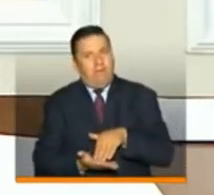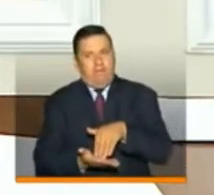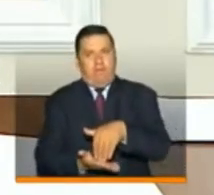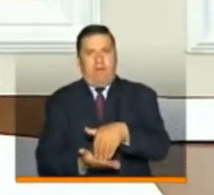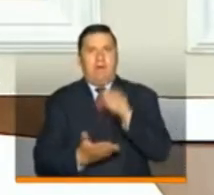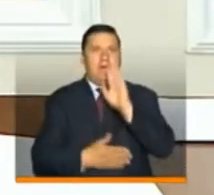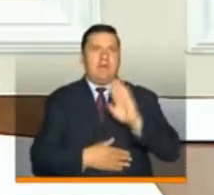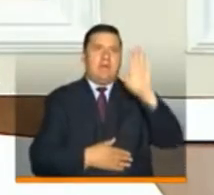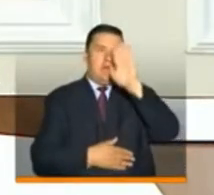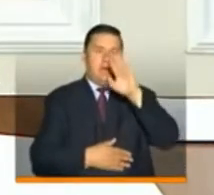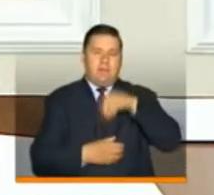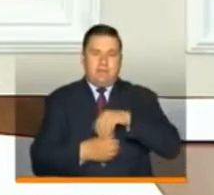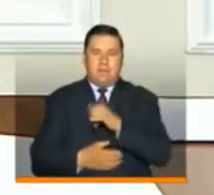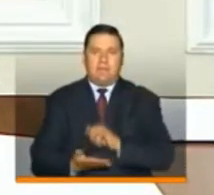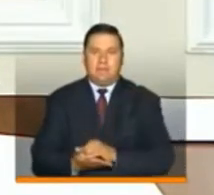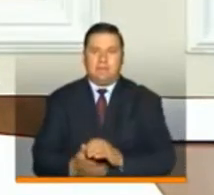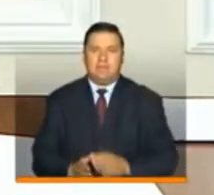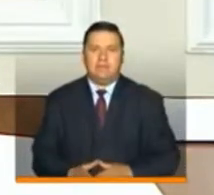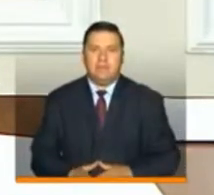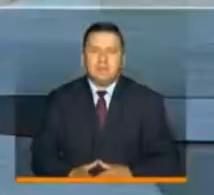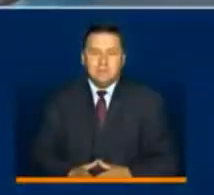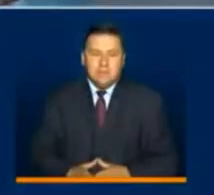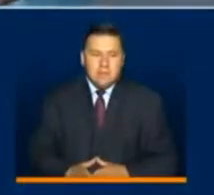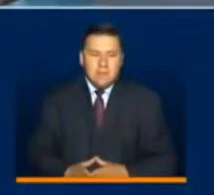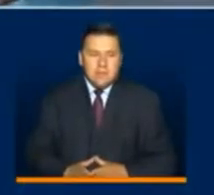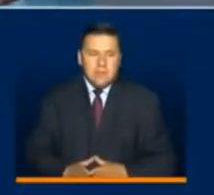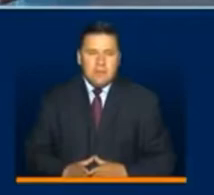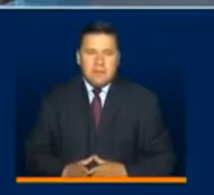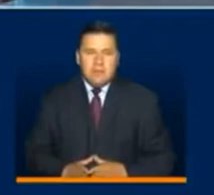resto de los departamentos de la región Caribe.